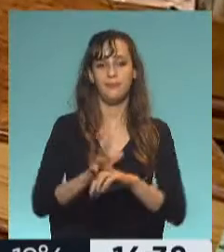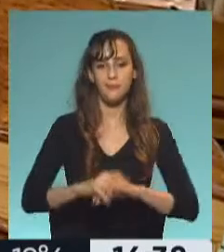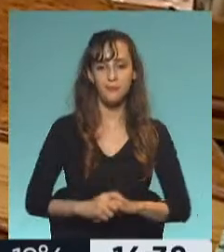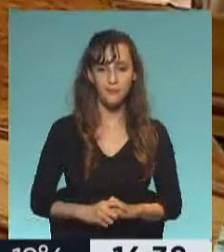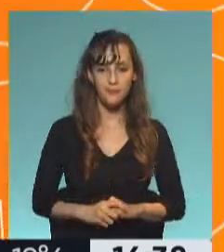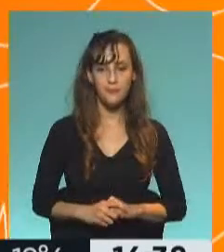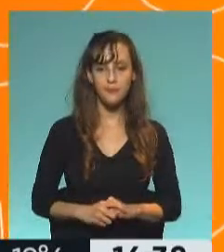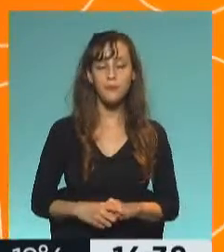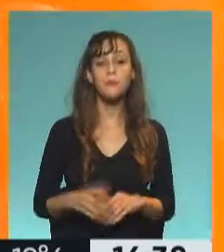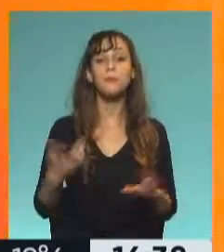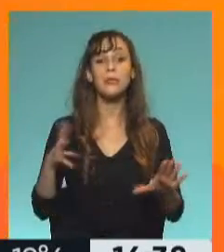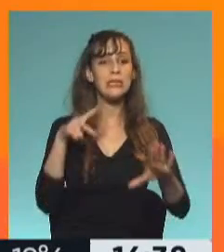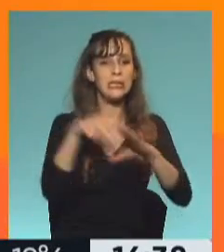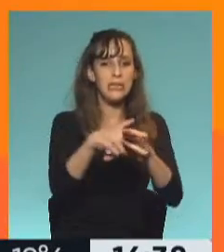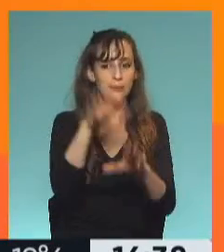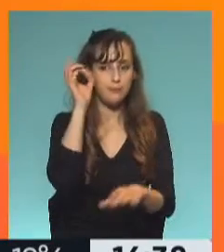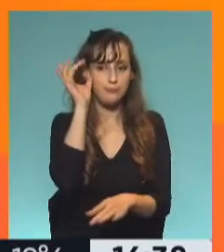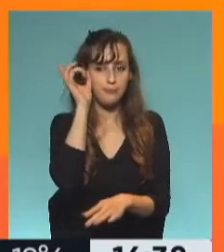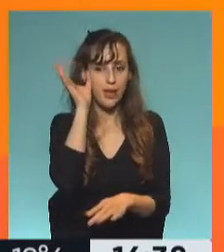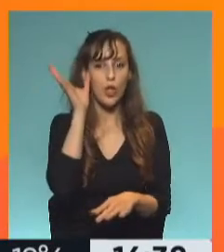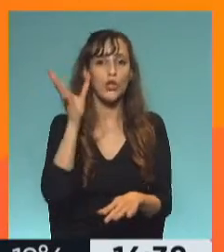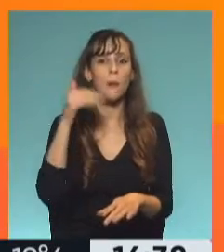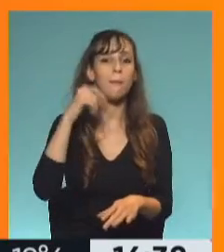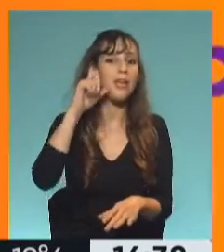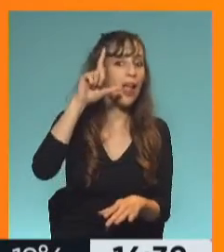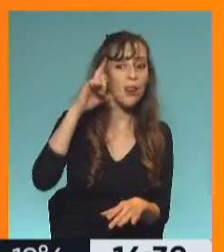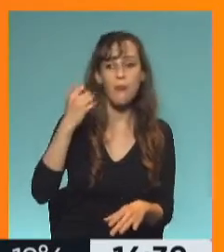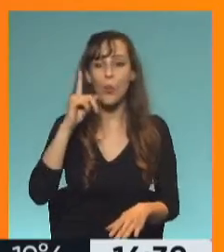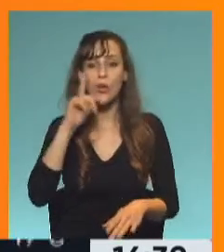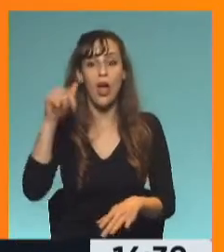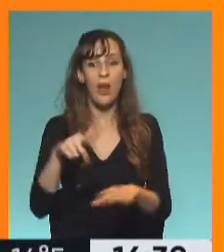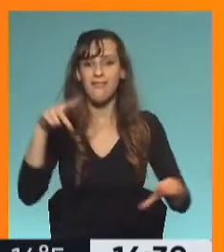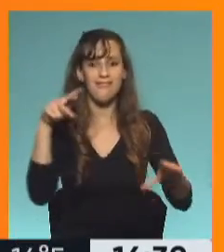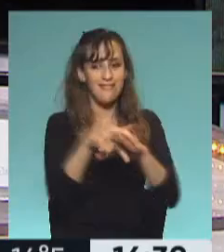húmedo bien todo. Miguel, perdón, Miguel y Pauli, sí, sí. Nos tenemos que ir